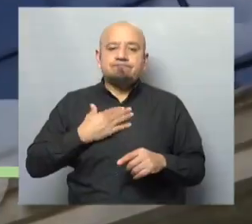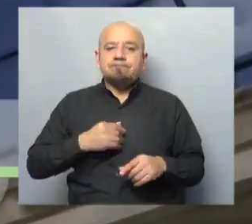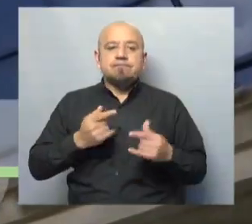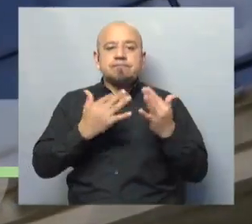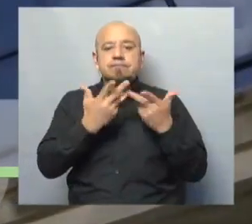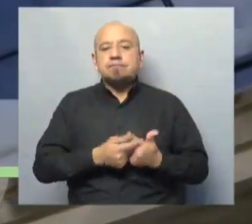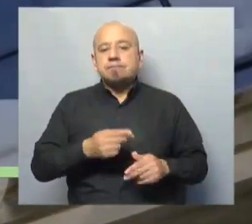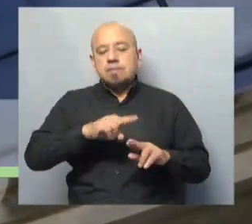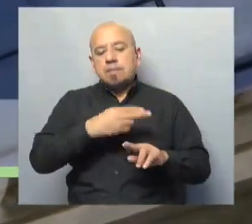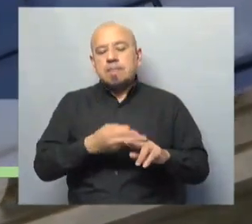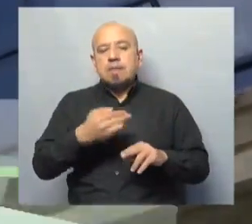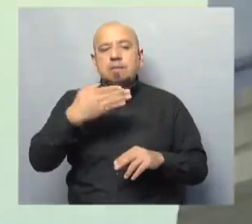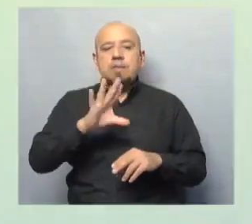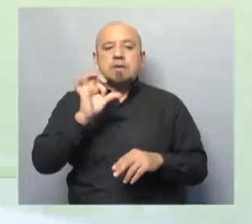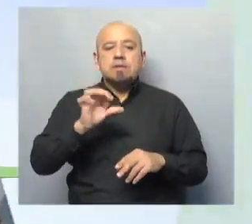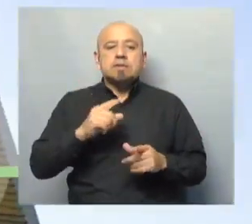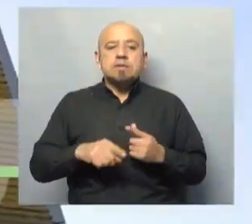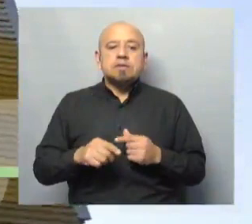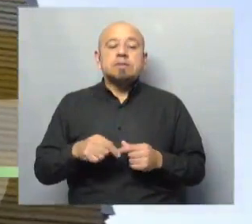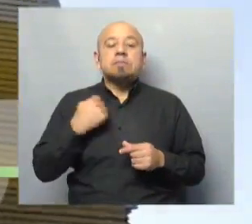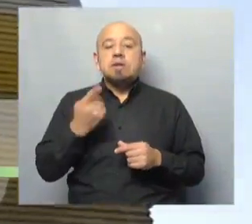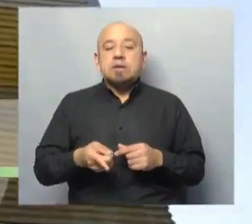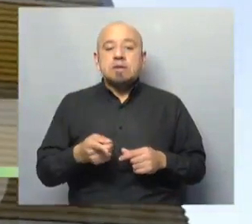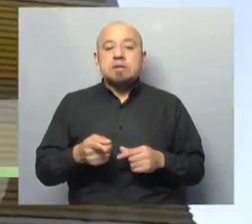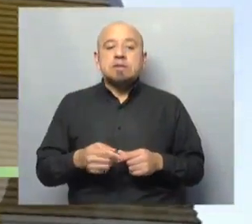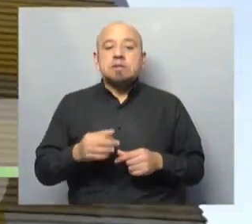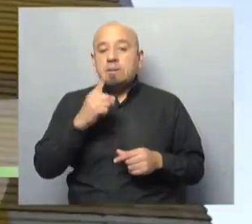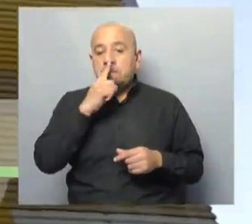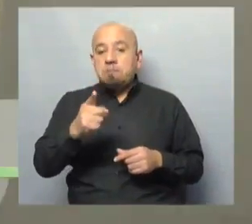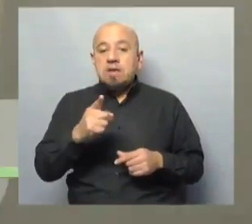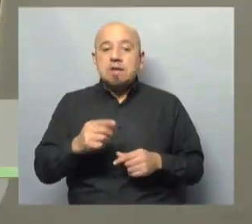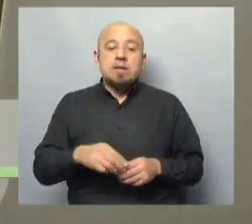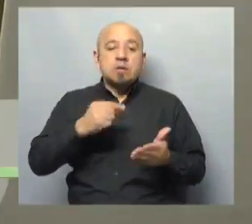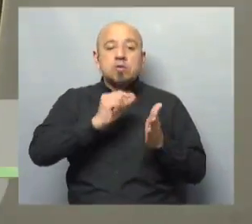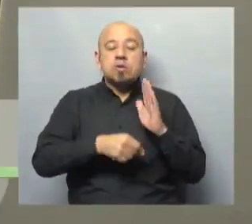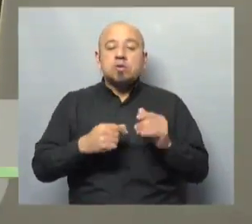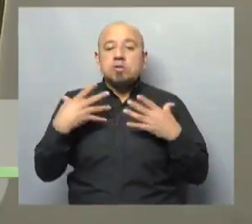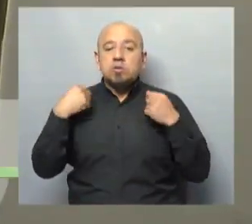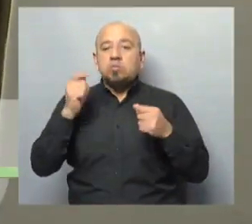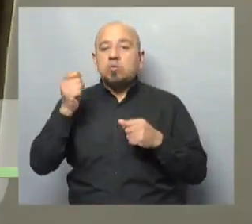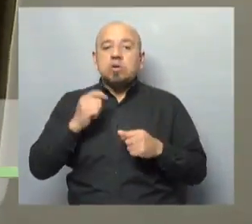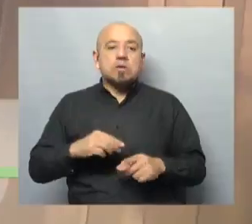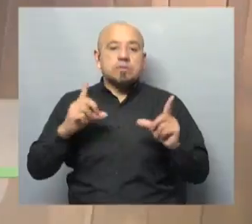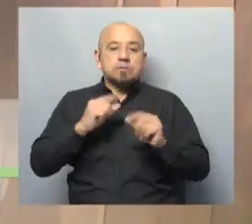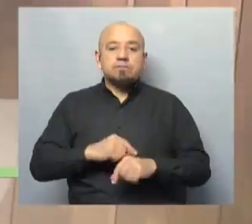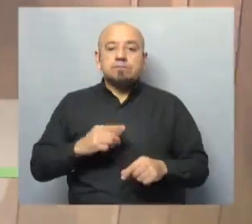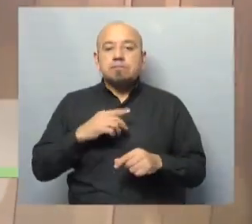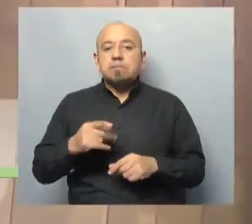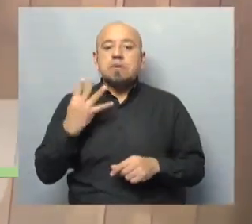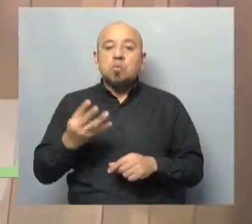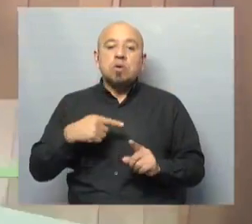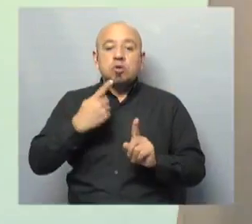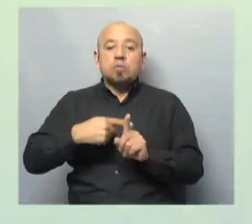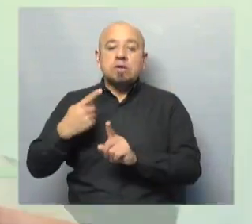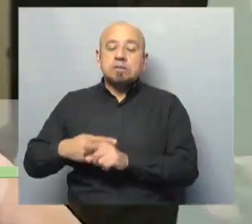seguridad social que impulsa el gobierno mañana a cesan más de mil contratos en salud pública el gremio de funcionarios prevé cuatro meses